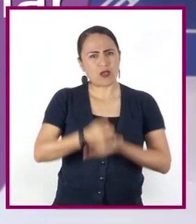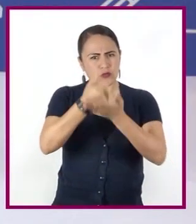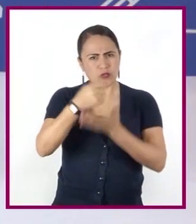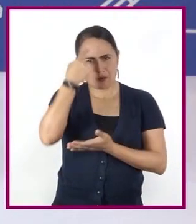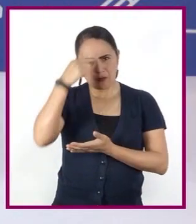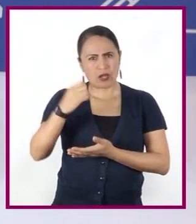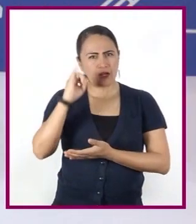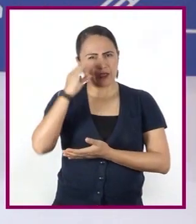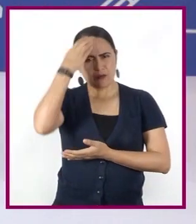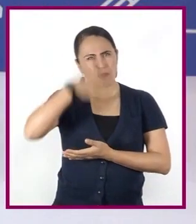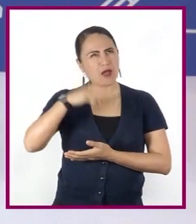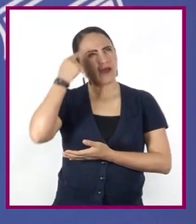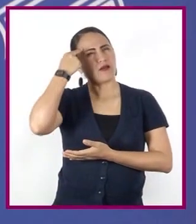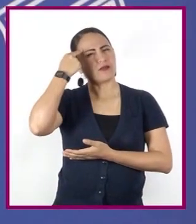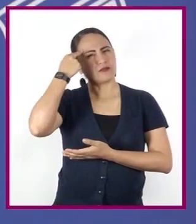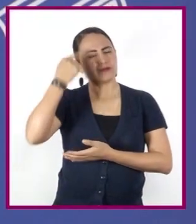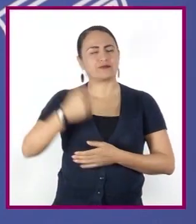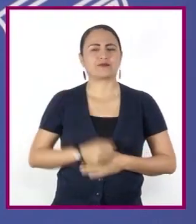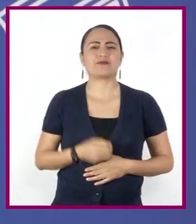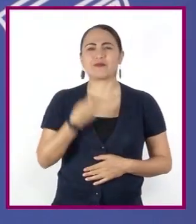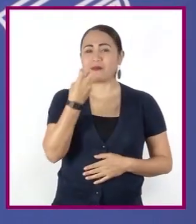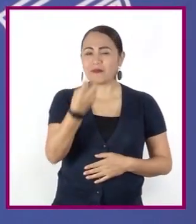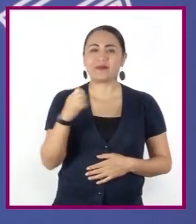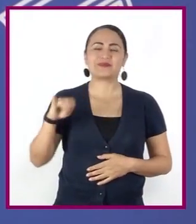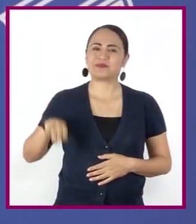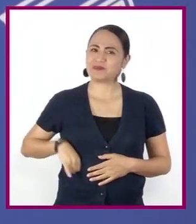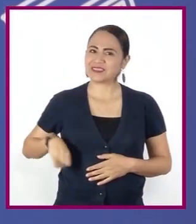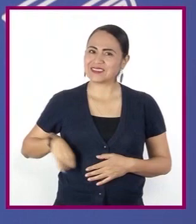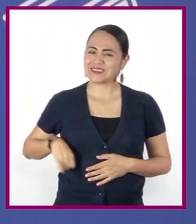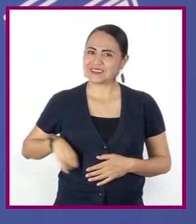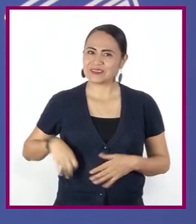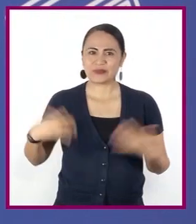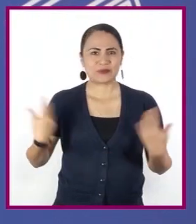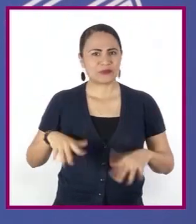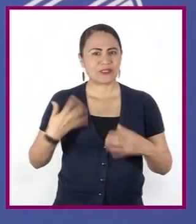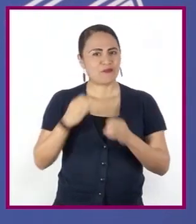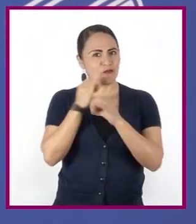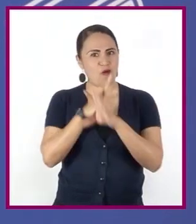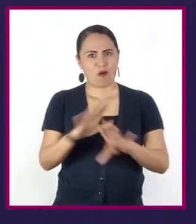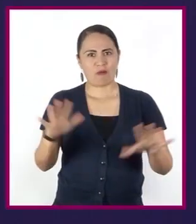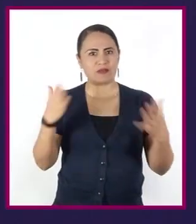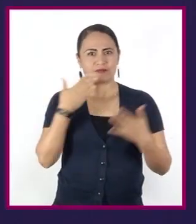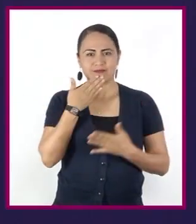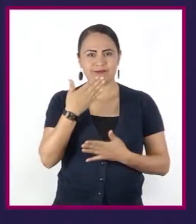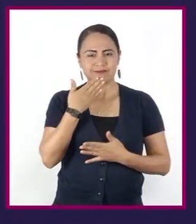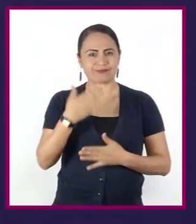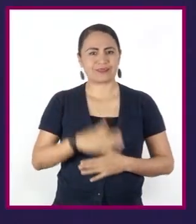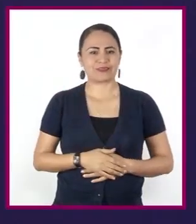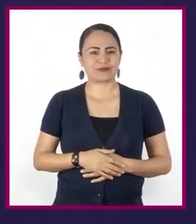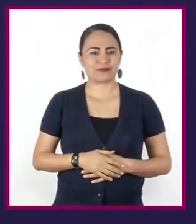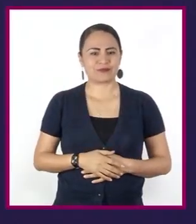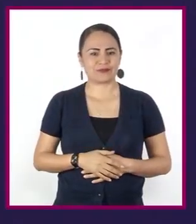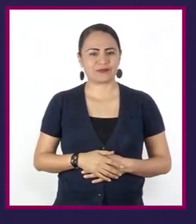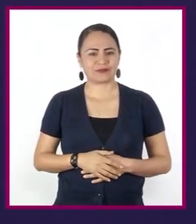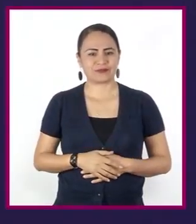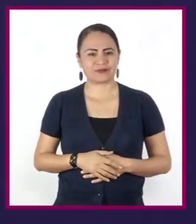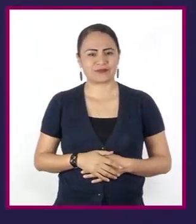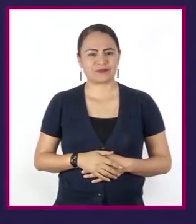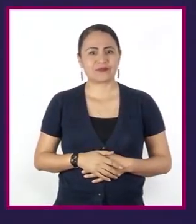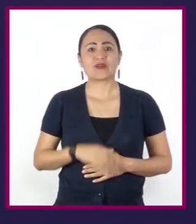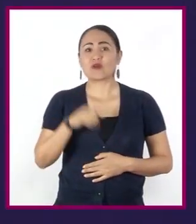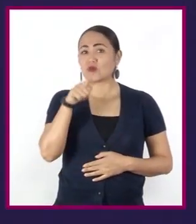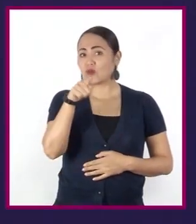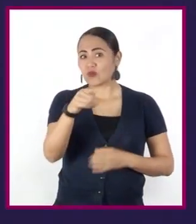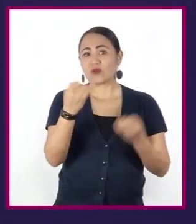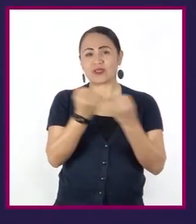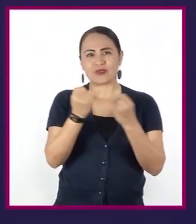estos. ¡Qué interesante, maestra! Suena a una gran información. ¿Ves? Tú también ya estás